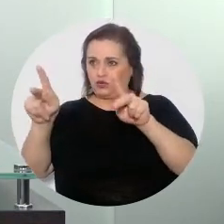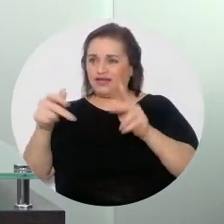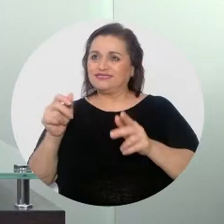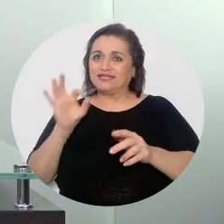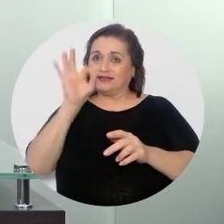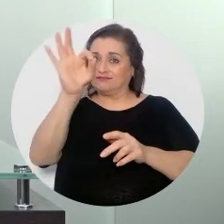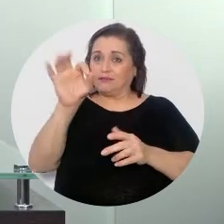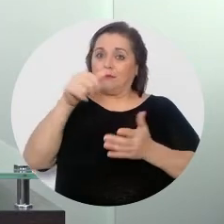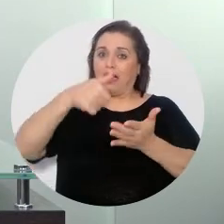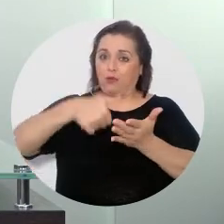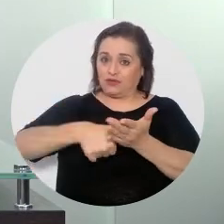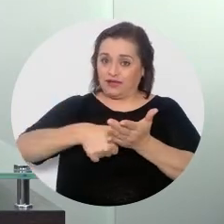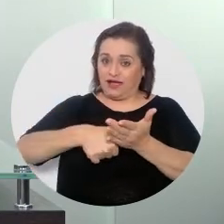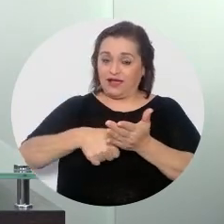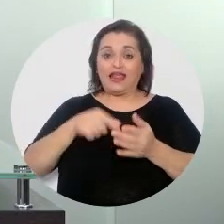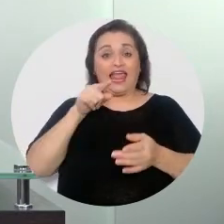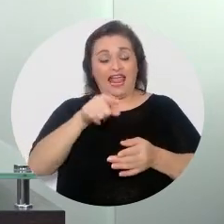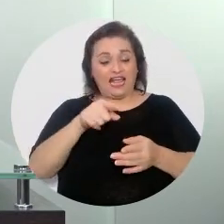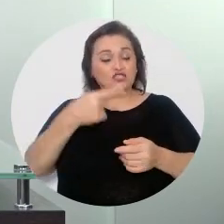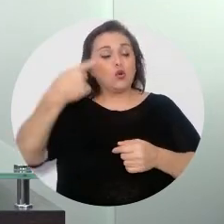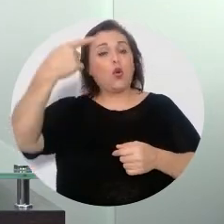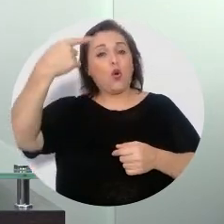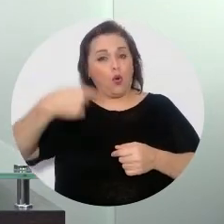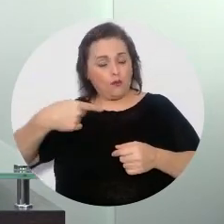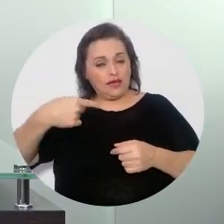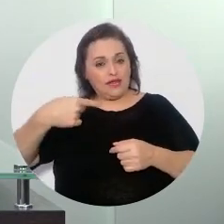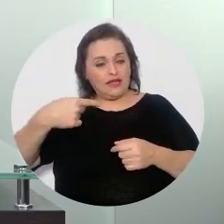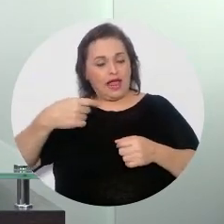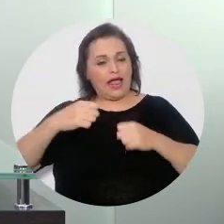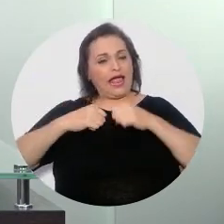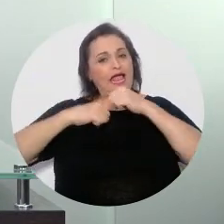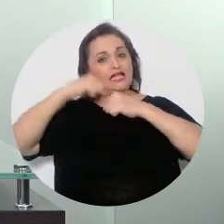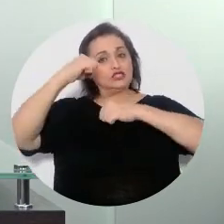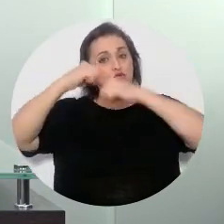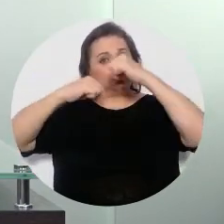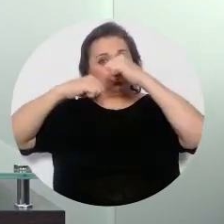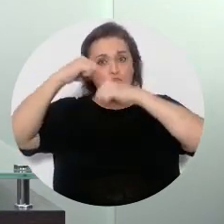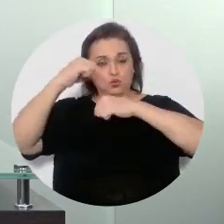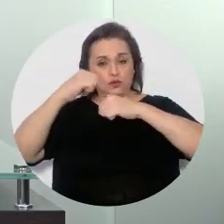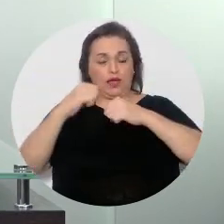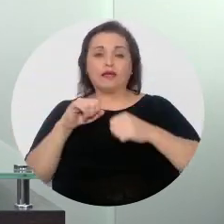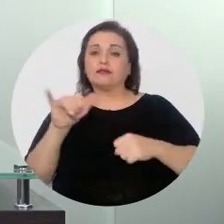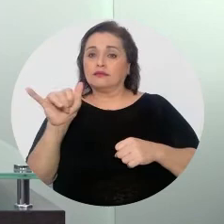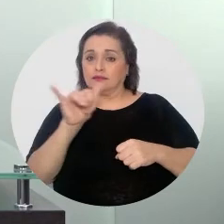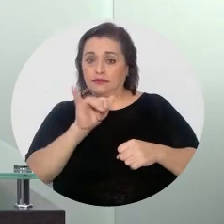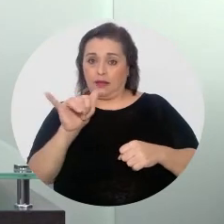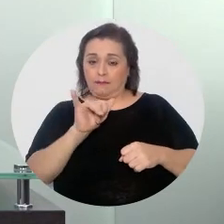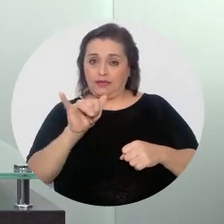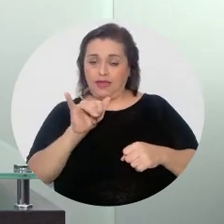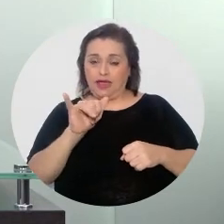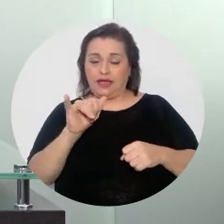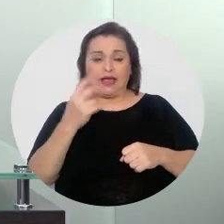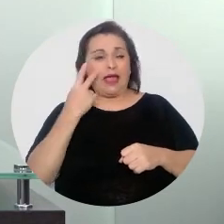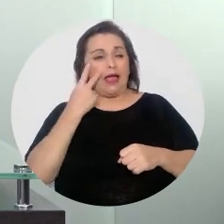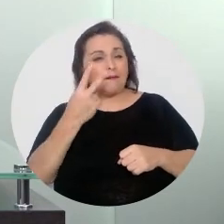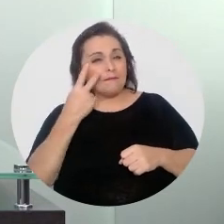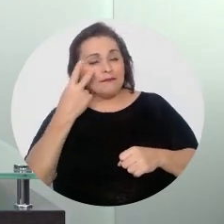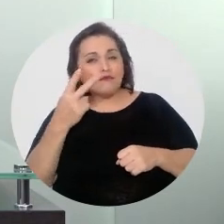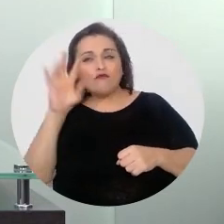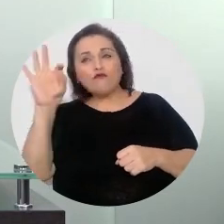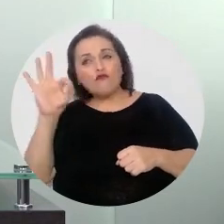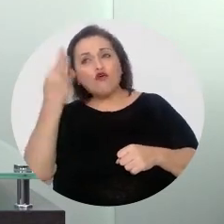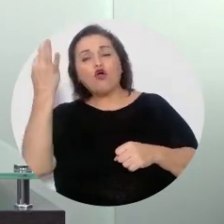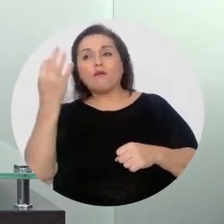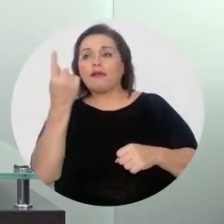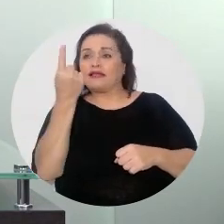electorado. Claramente eso obliga a tener una estructura y a